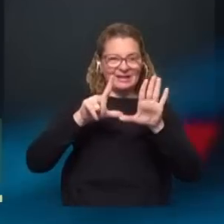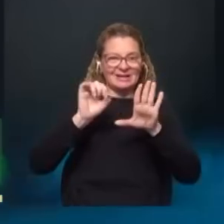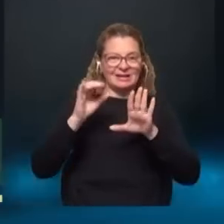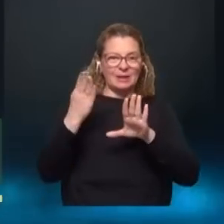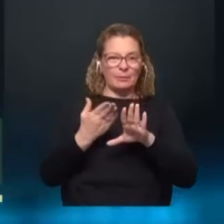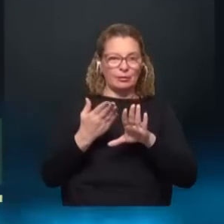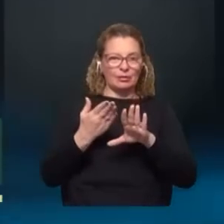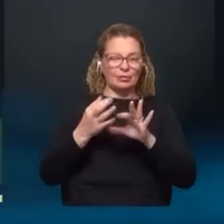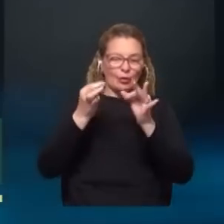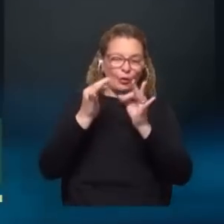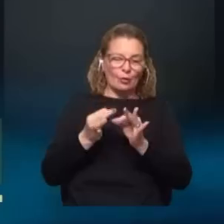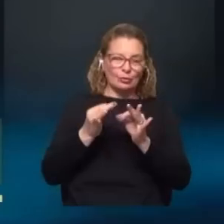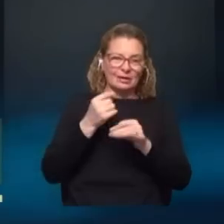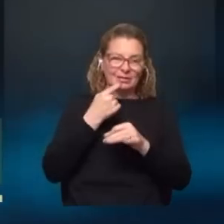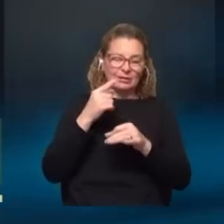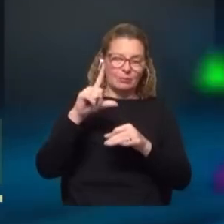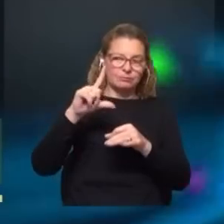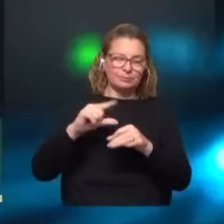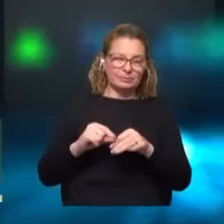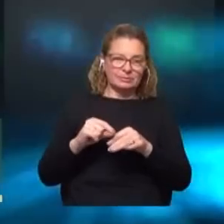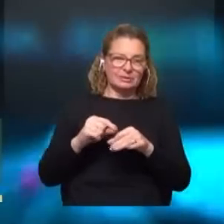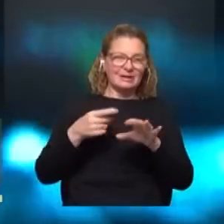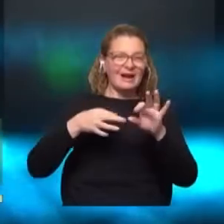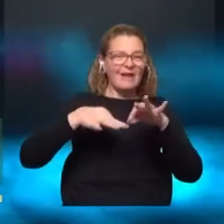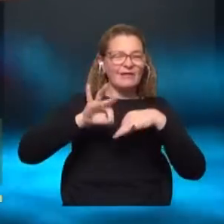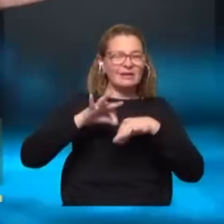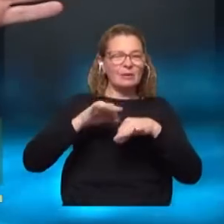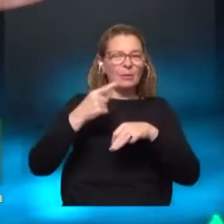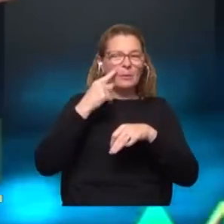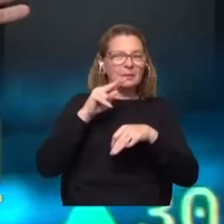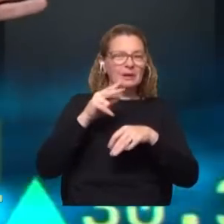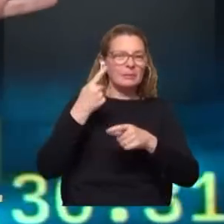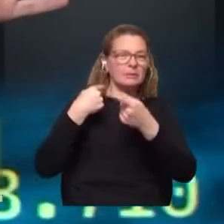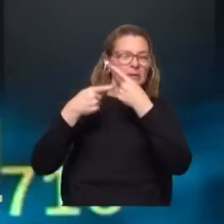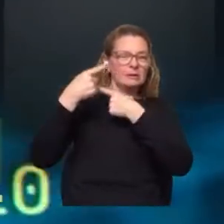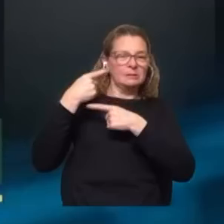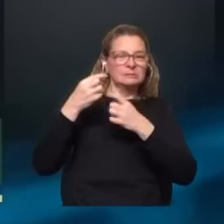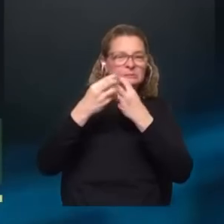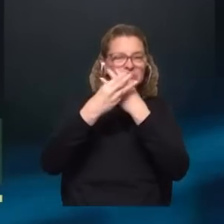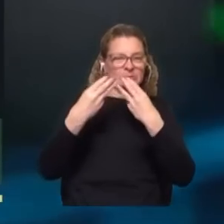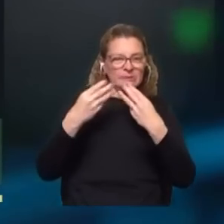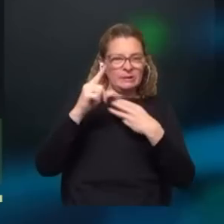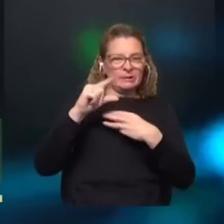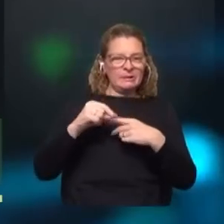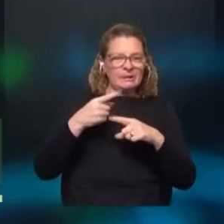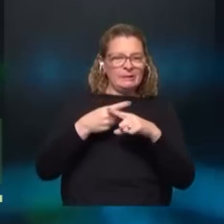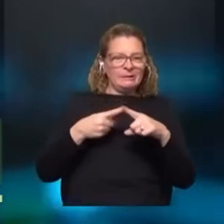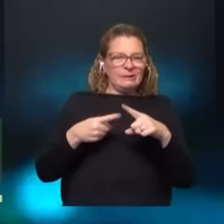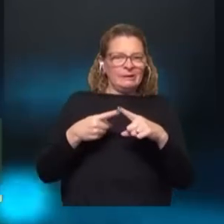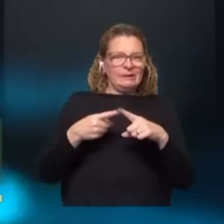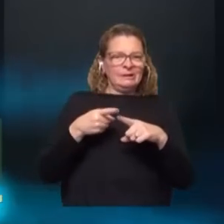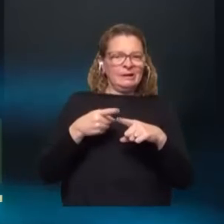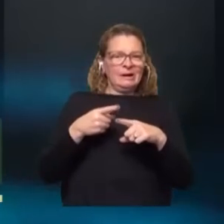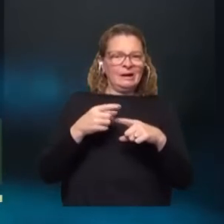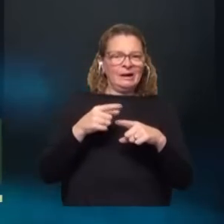está justamente registrando una caída de las ventas y cuando miramos para atrás también tenemos que en general es menos de la mitad los que están